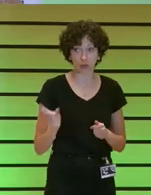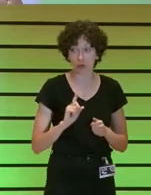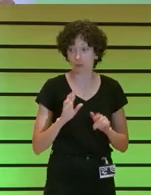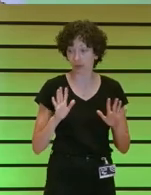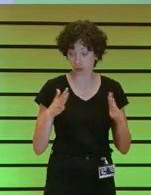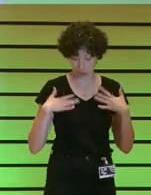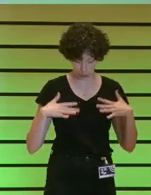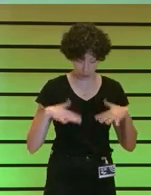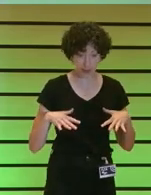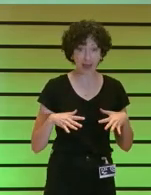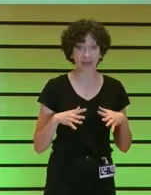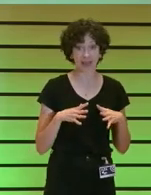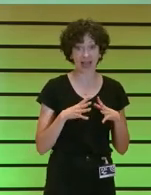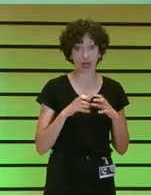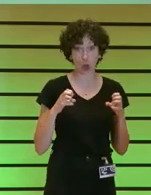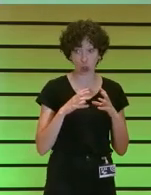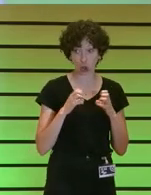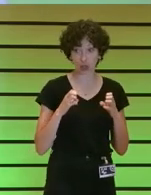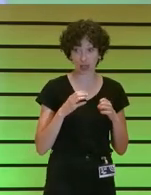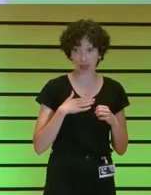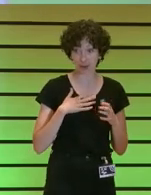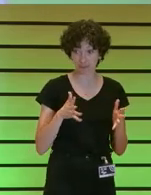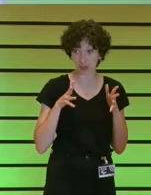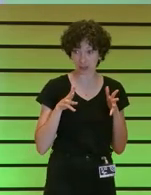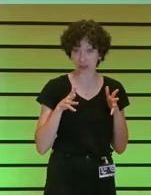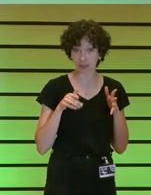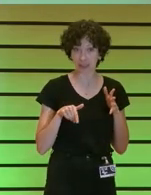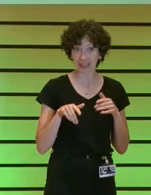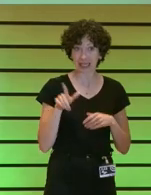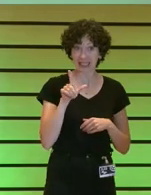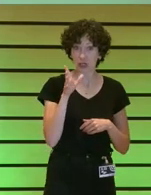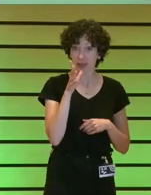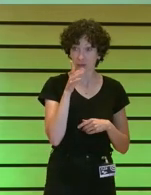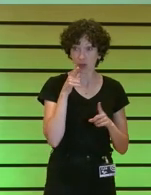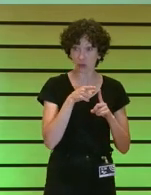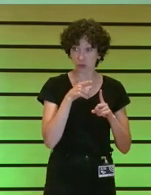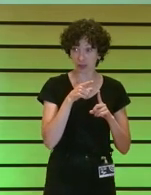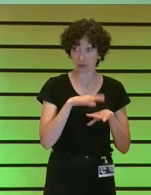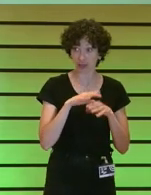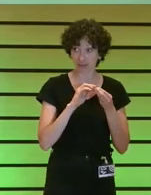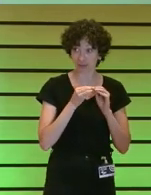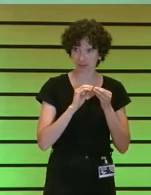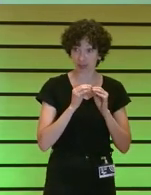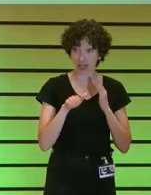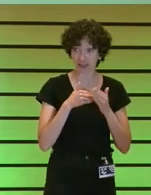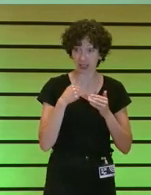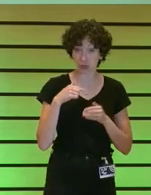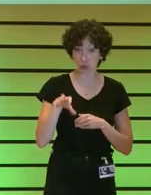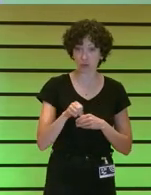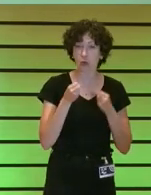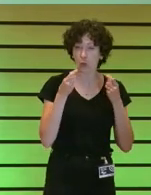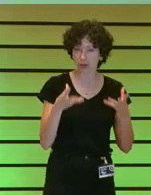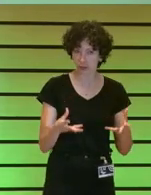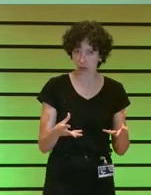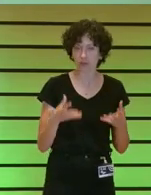de algodón que me encanta Cuántos litros de agua ha utilizado para ser fabricado y para llegar a mi armario no Bueno pues tenemos